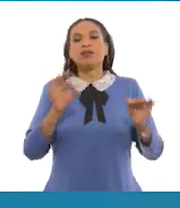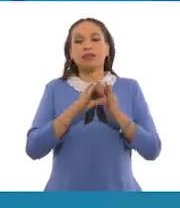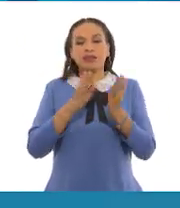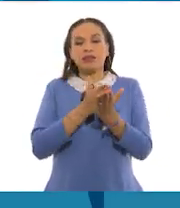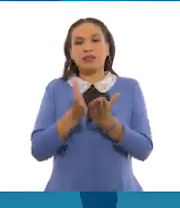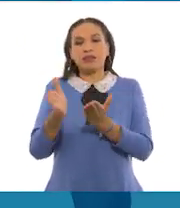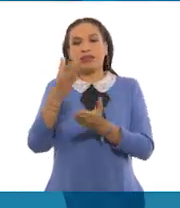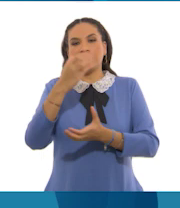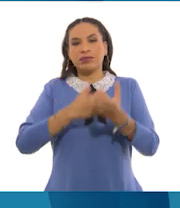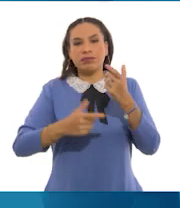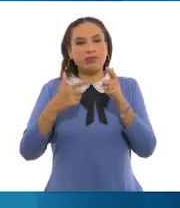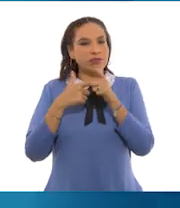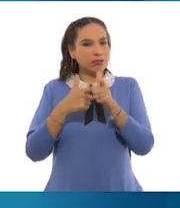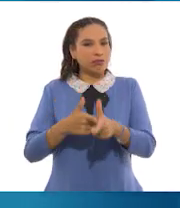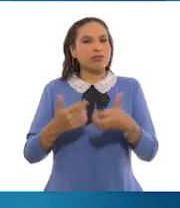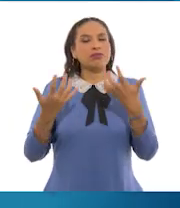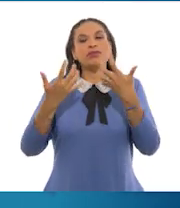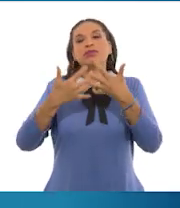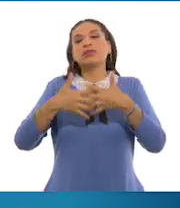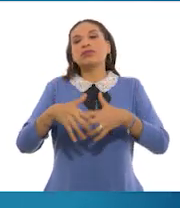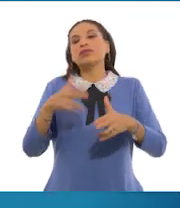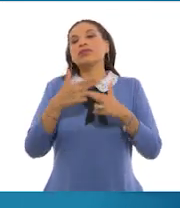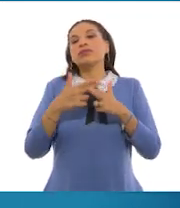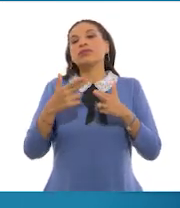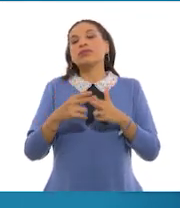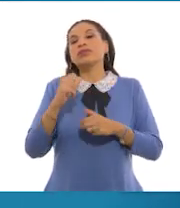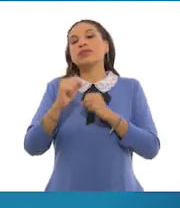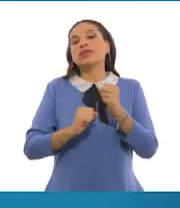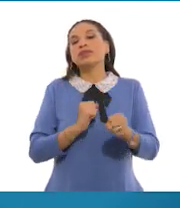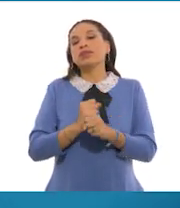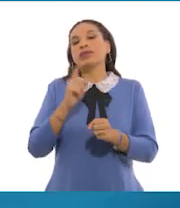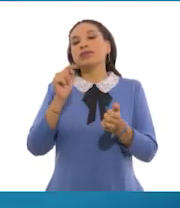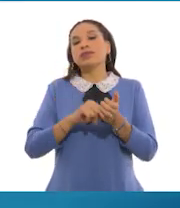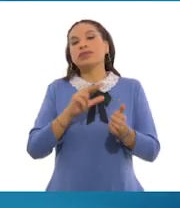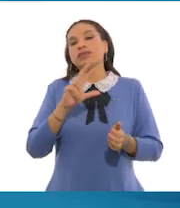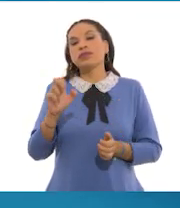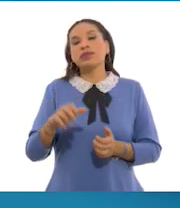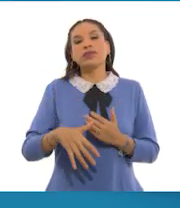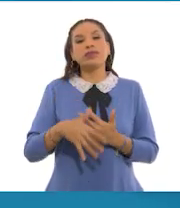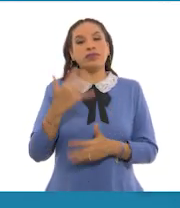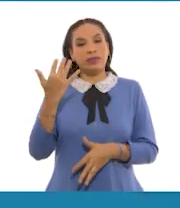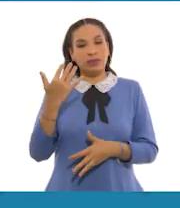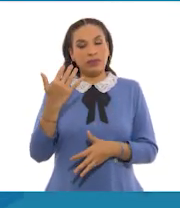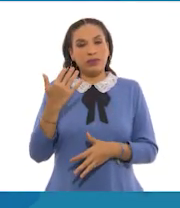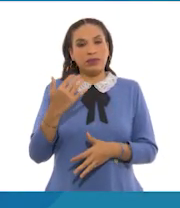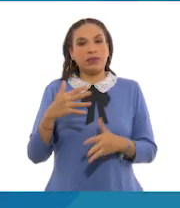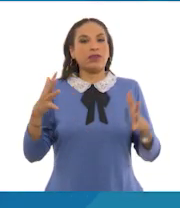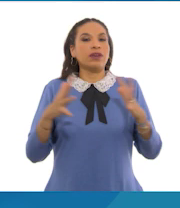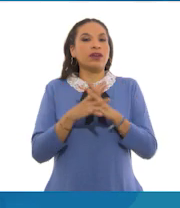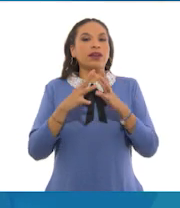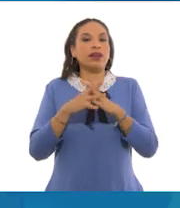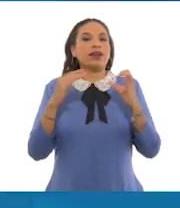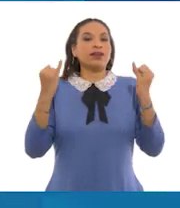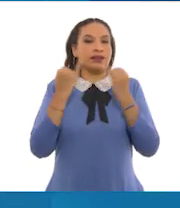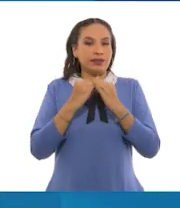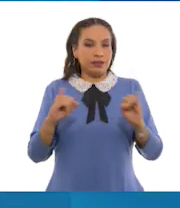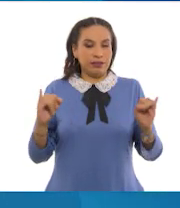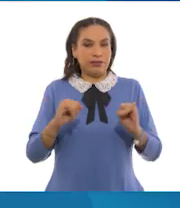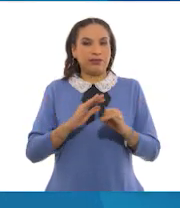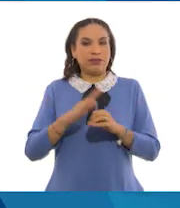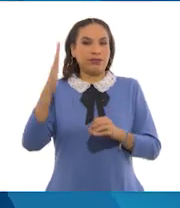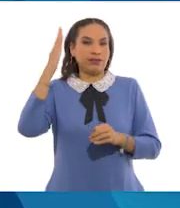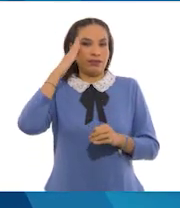de comercio seguiría funcionando hasta que en el año de 1815 la Guerra de Independencia que